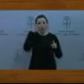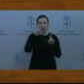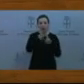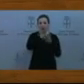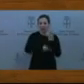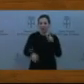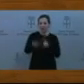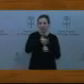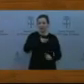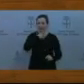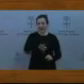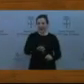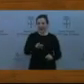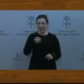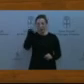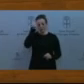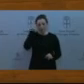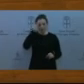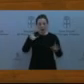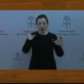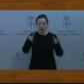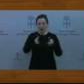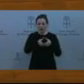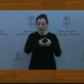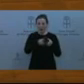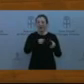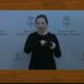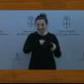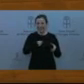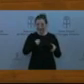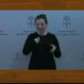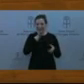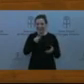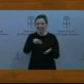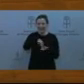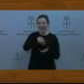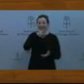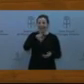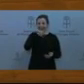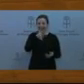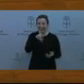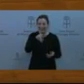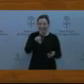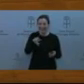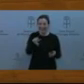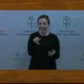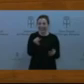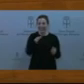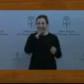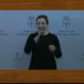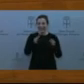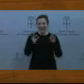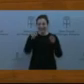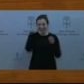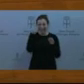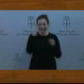la propia ponencia, hubo un trabajo sano en el que los que formamos